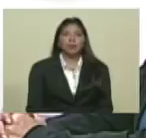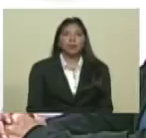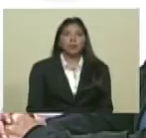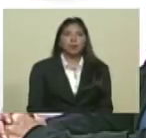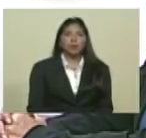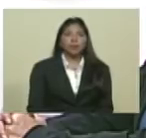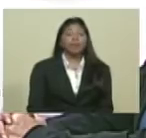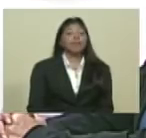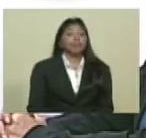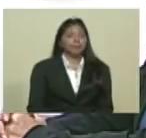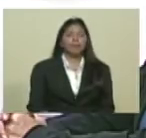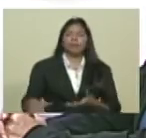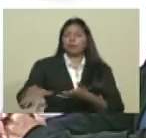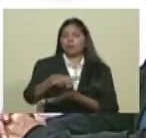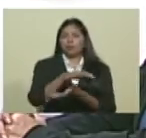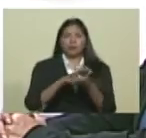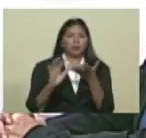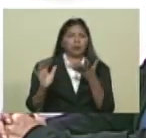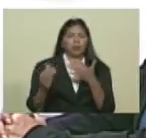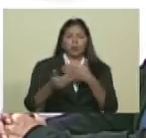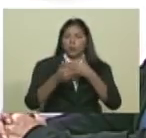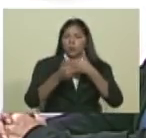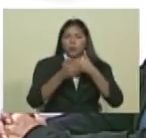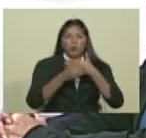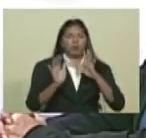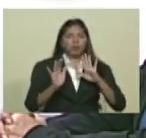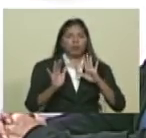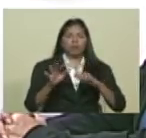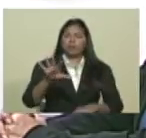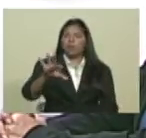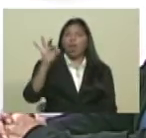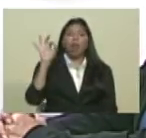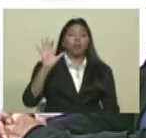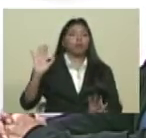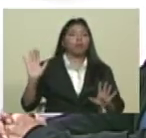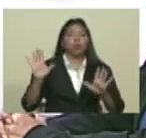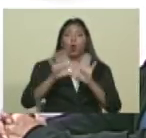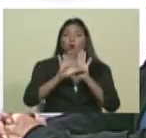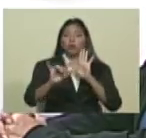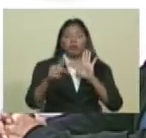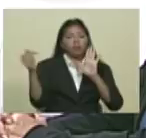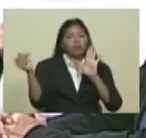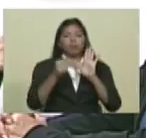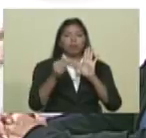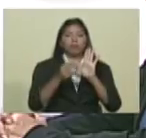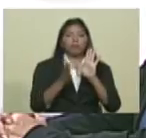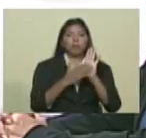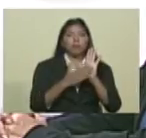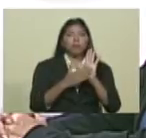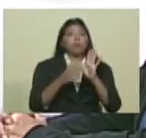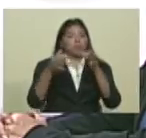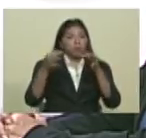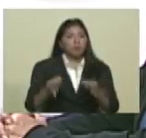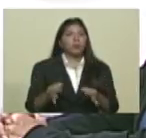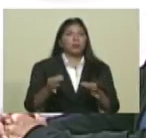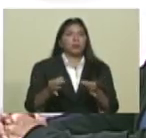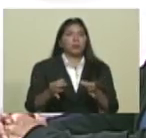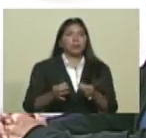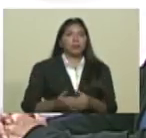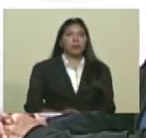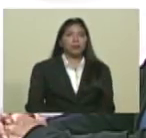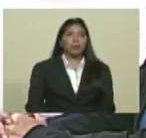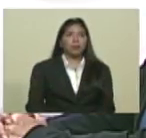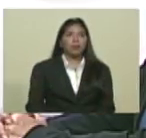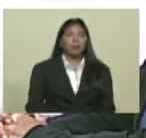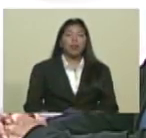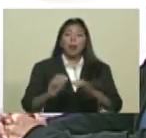Y con todo eso el pueblo salió, se eligió la constituyente, constitucionalmente se instaló la constituyente y estas son